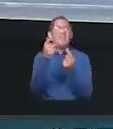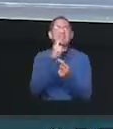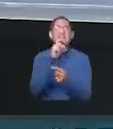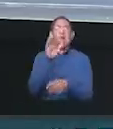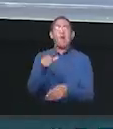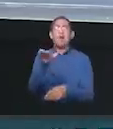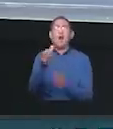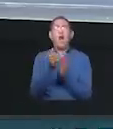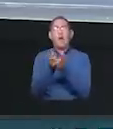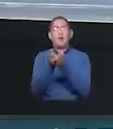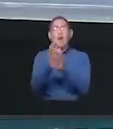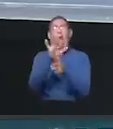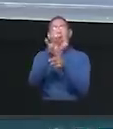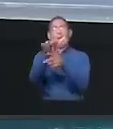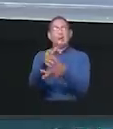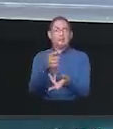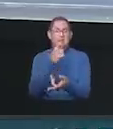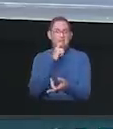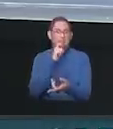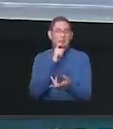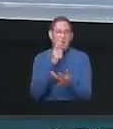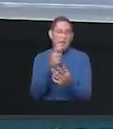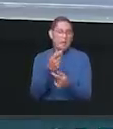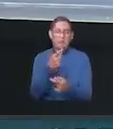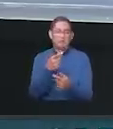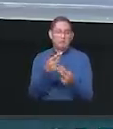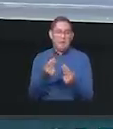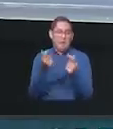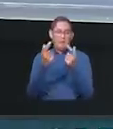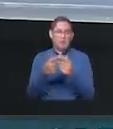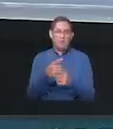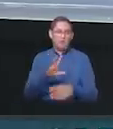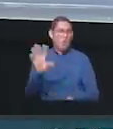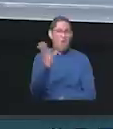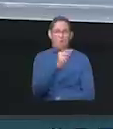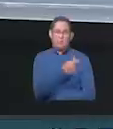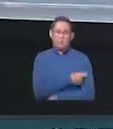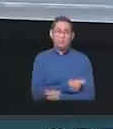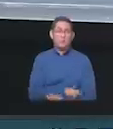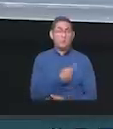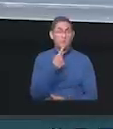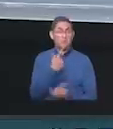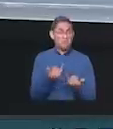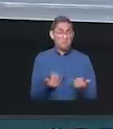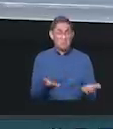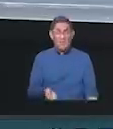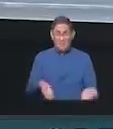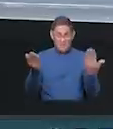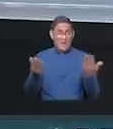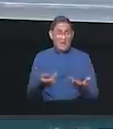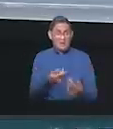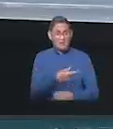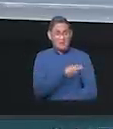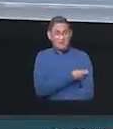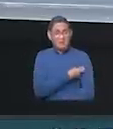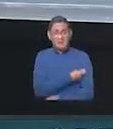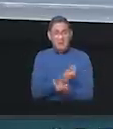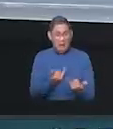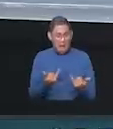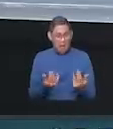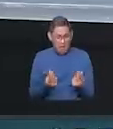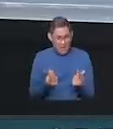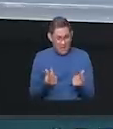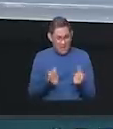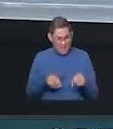importante acudan a su centro más cercano a vacunarse tenemos ahora vacunas suficientes para poder avanzar de manera rápida